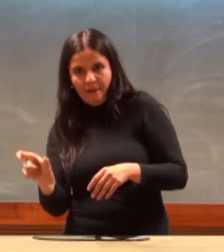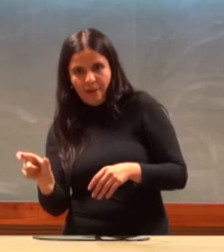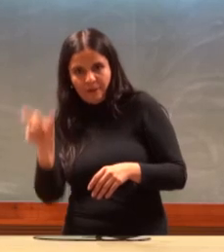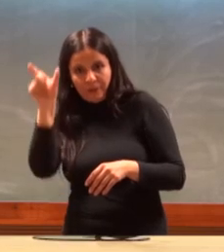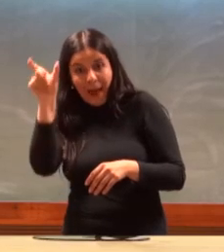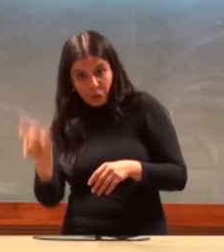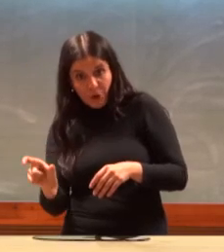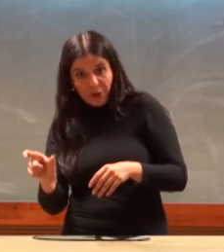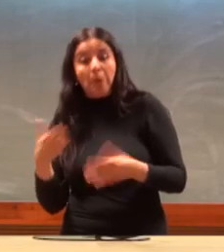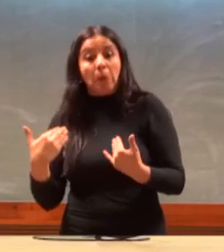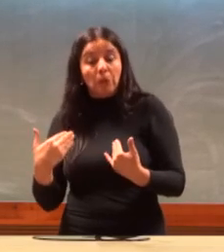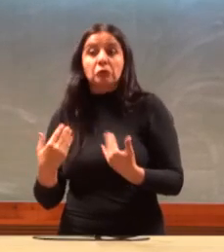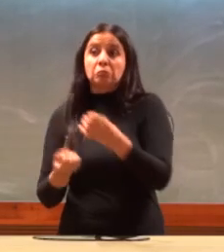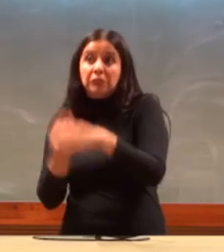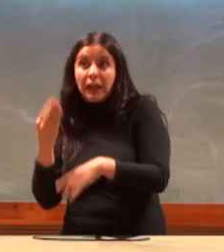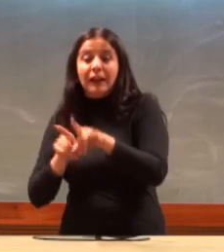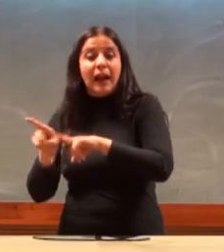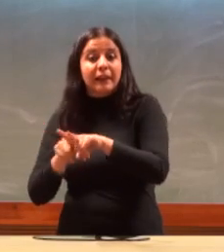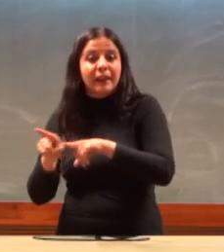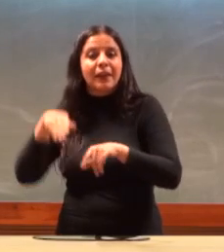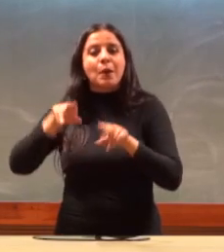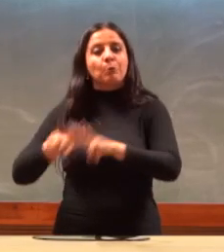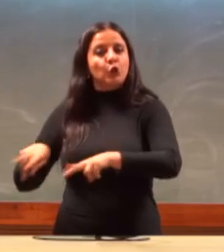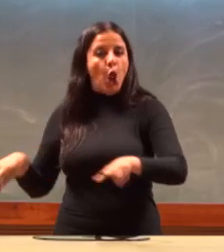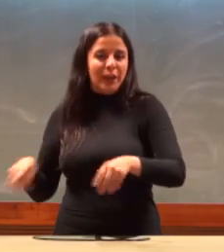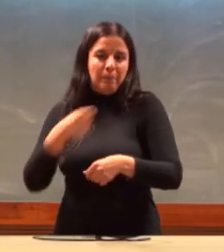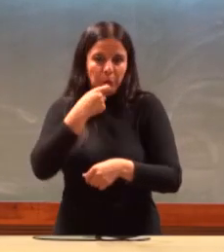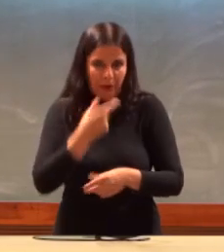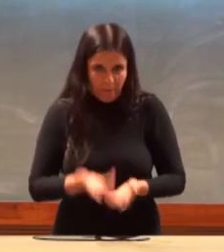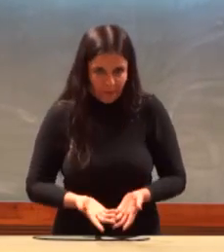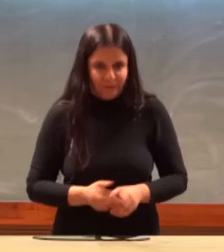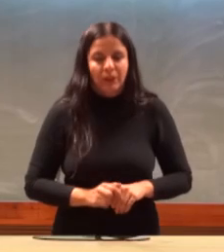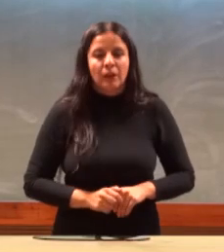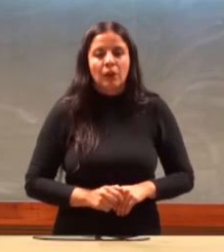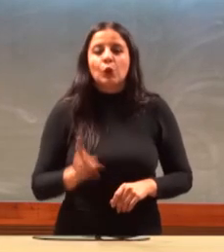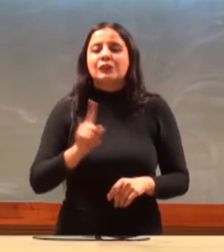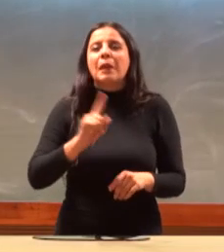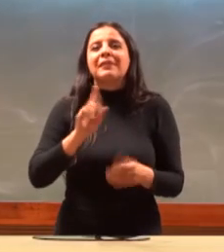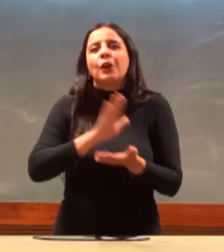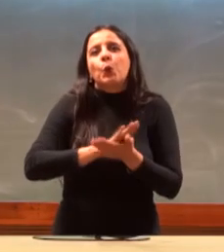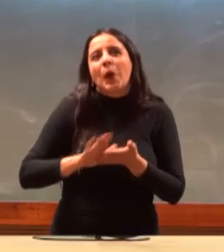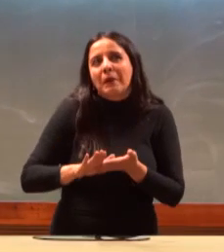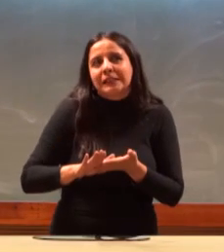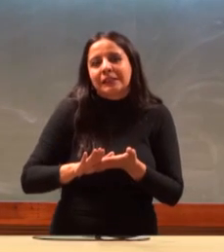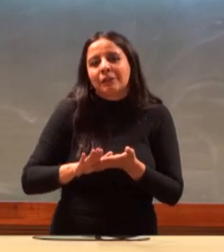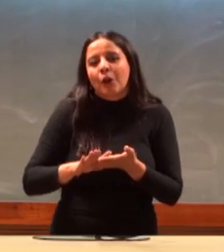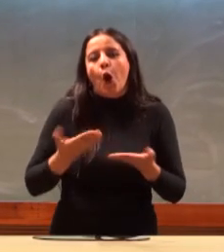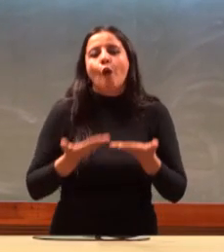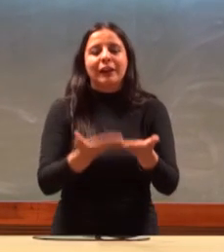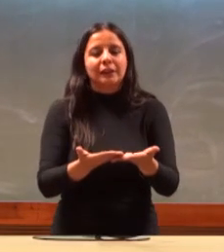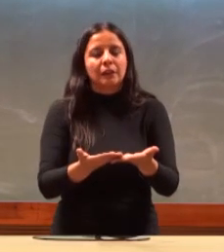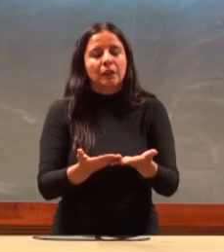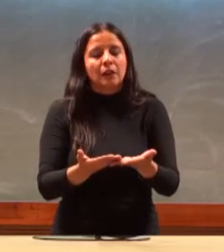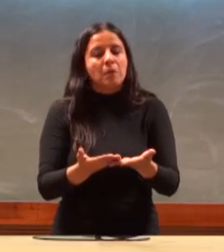también pero no solo debemos crear es crear nuevas ofertas sino que también veremos que hay un problema en el tema de los planes de